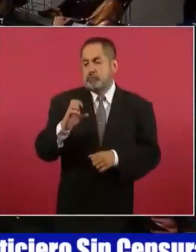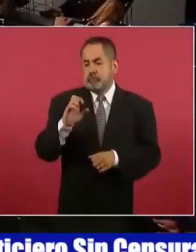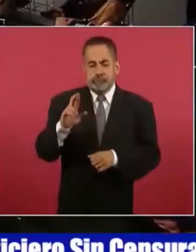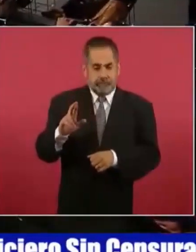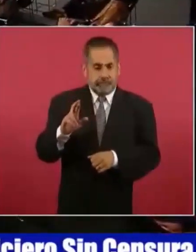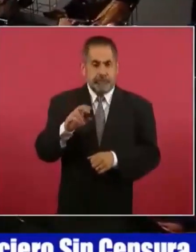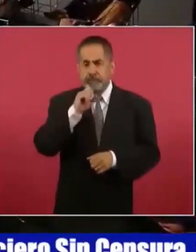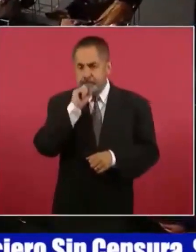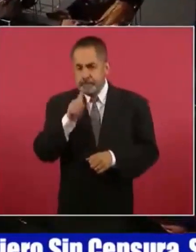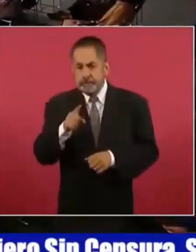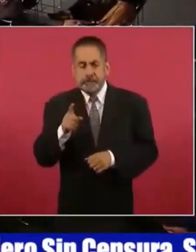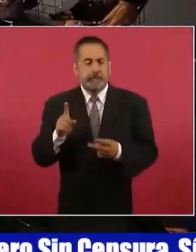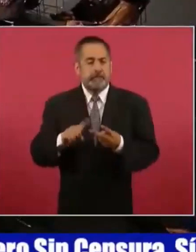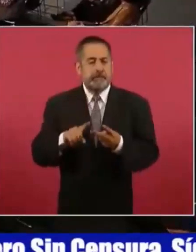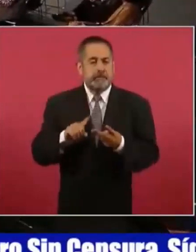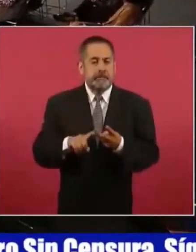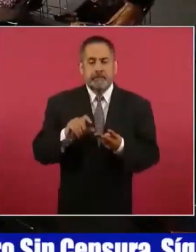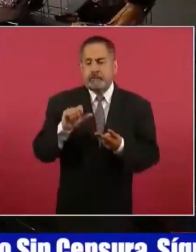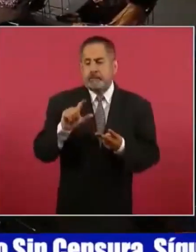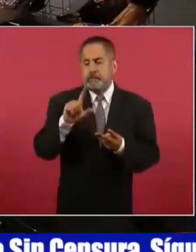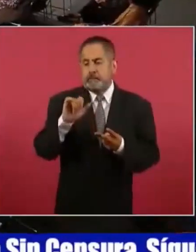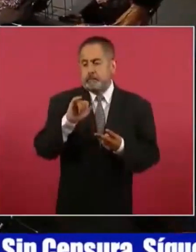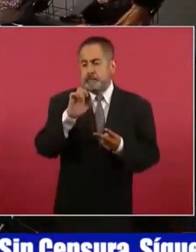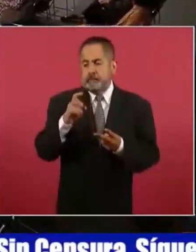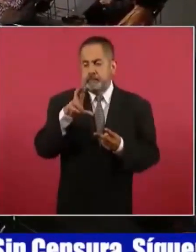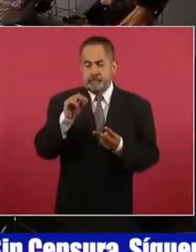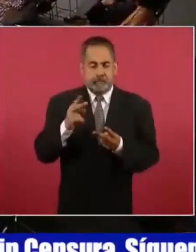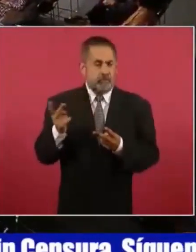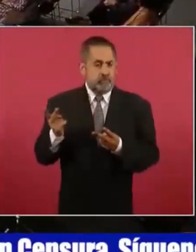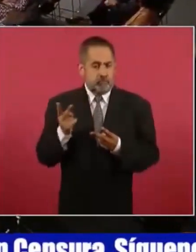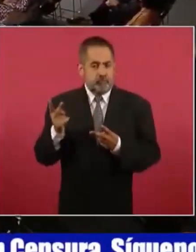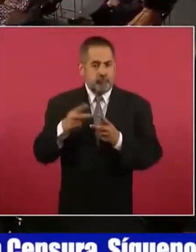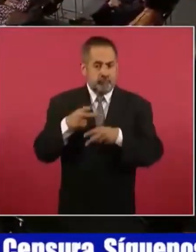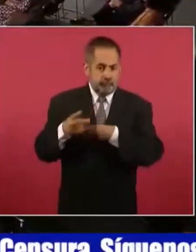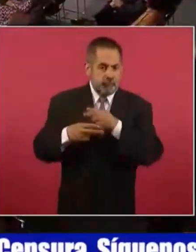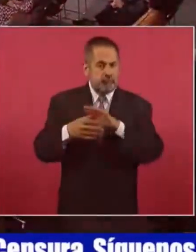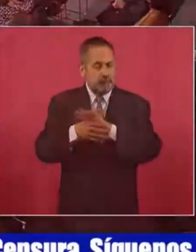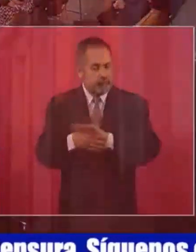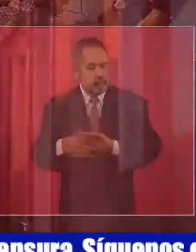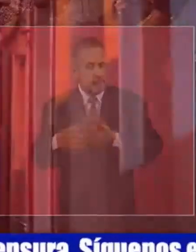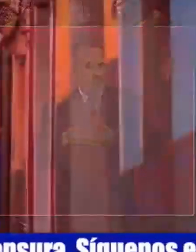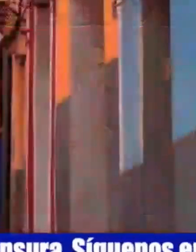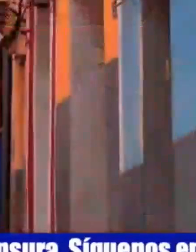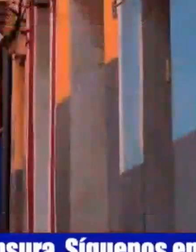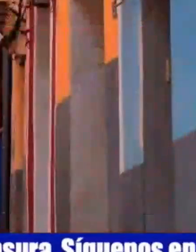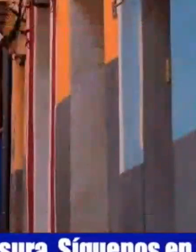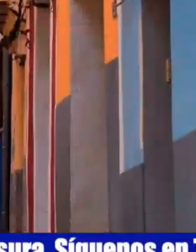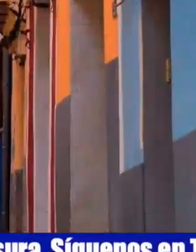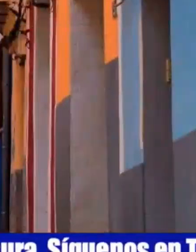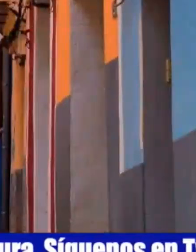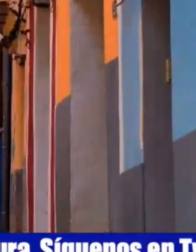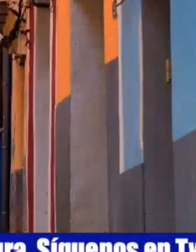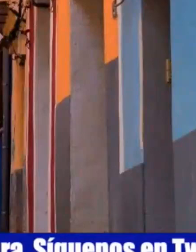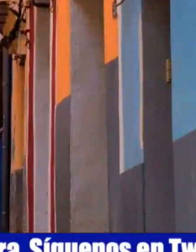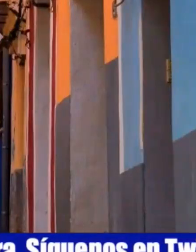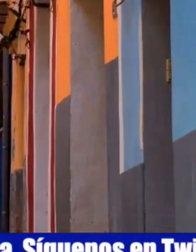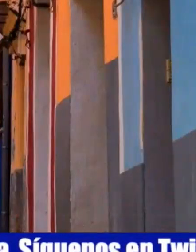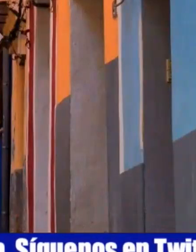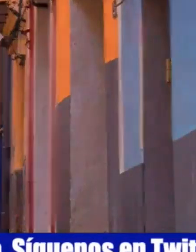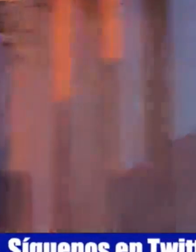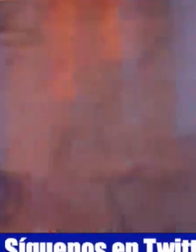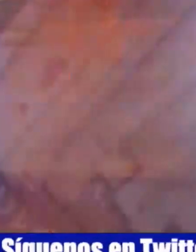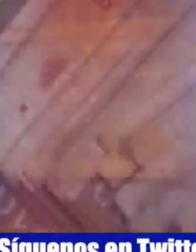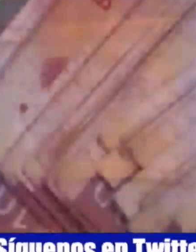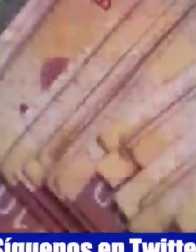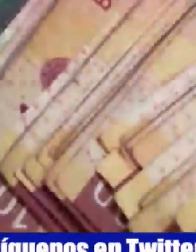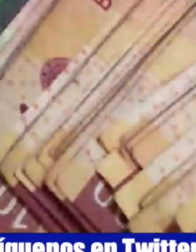que se están haciendo las cosas y porque está cumpliendo el presupuesto que había prometido desde campaña, que